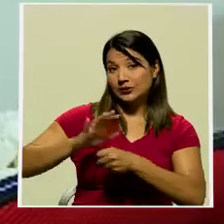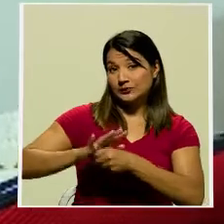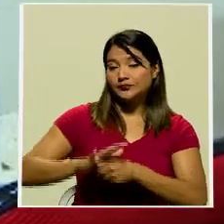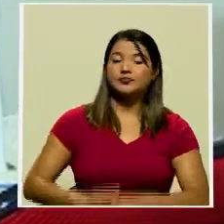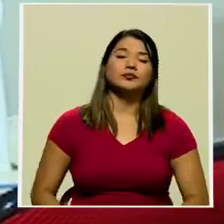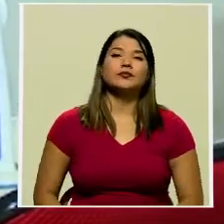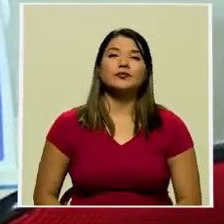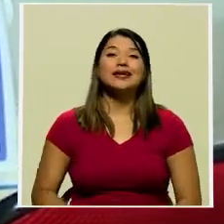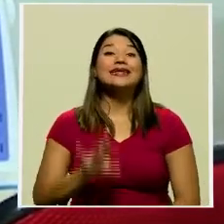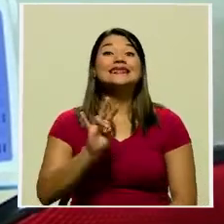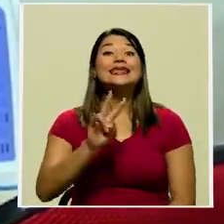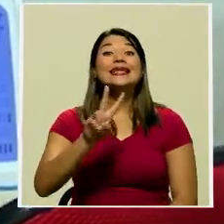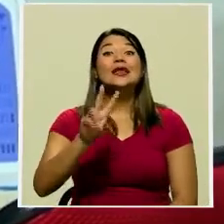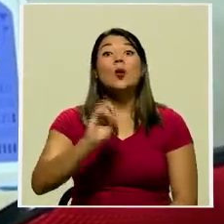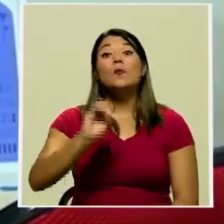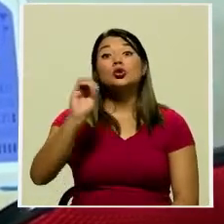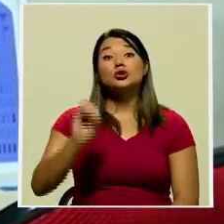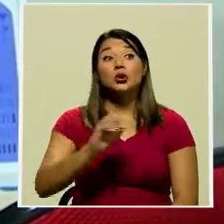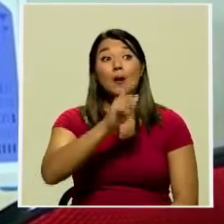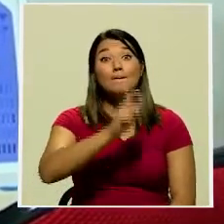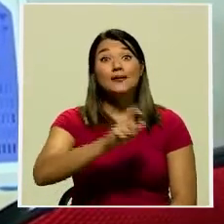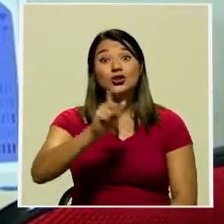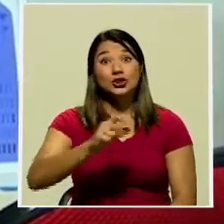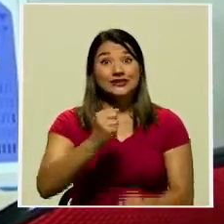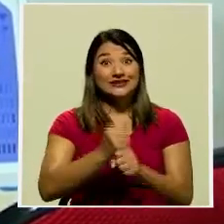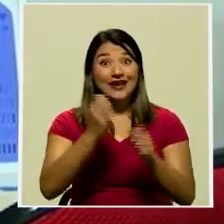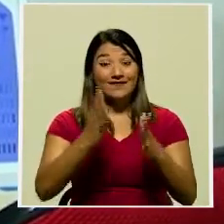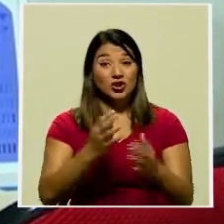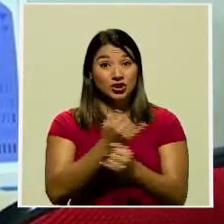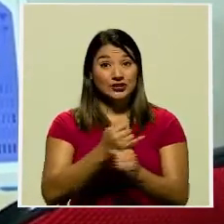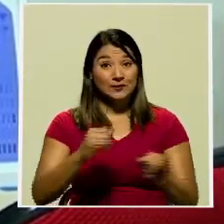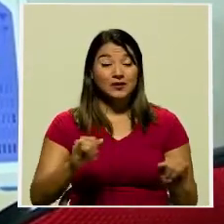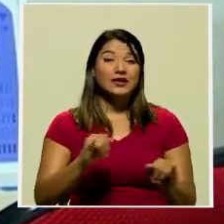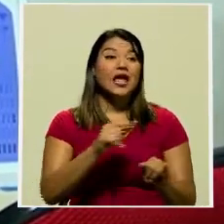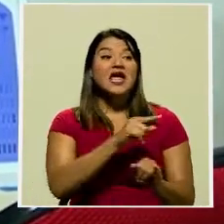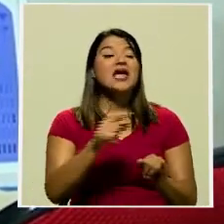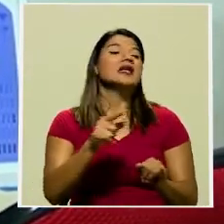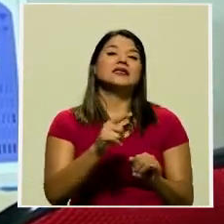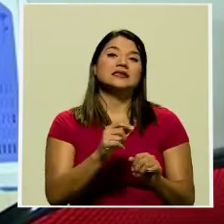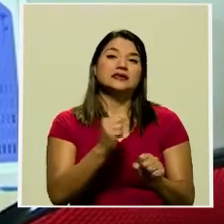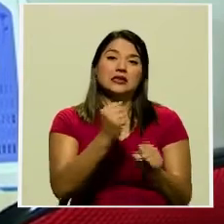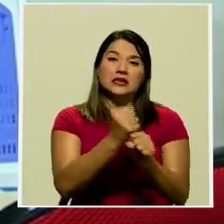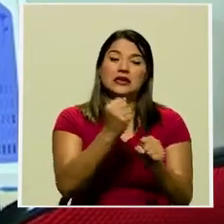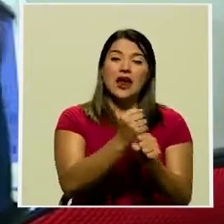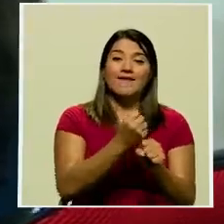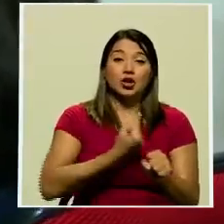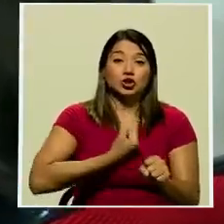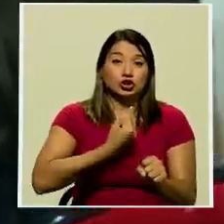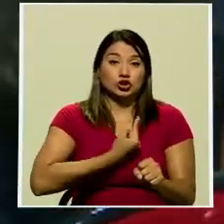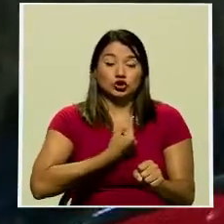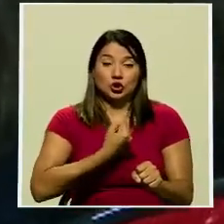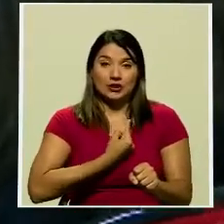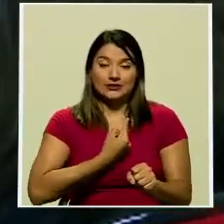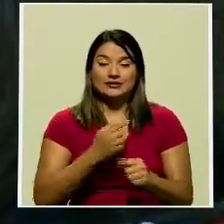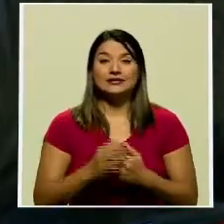El 72% de las personas trabajadoras independientes desarrollan su actividad solas por cuenta